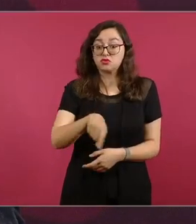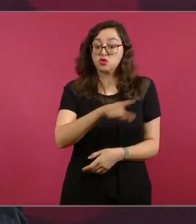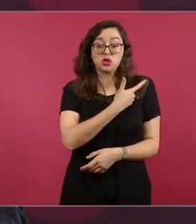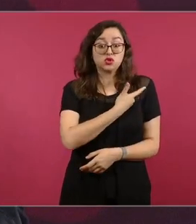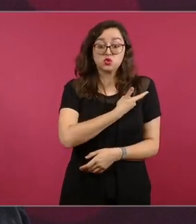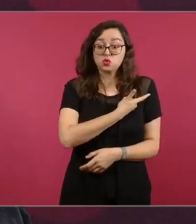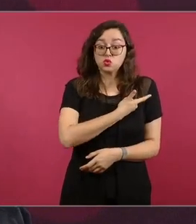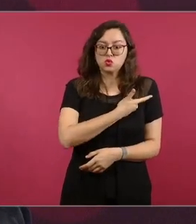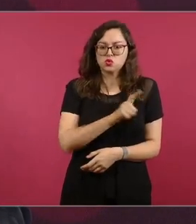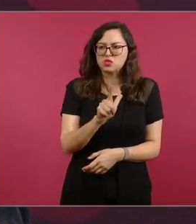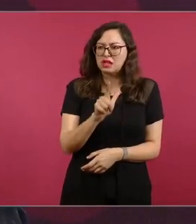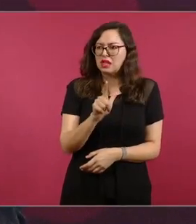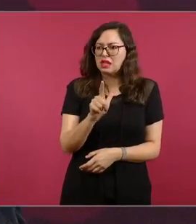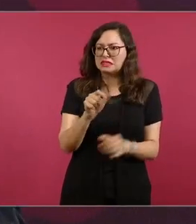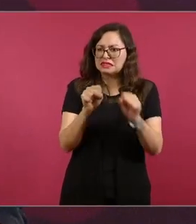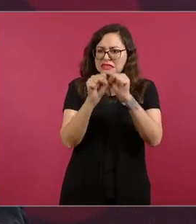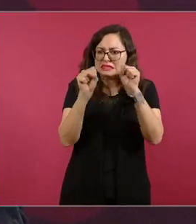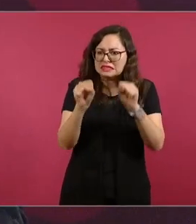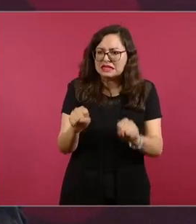la gratuidad